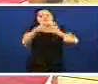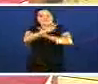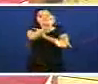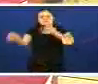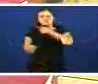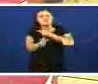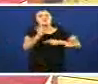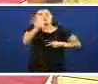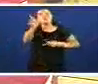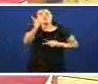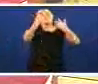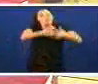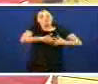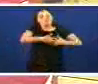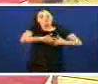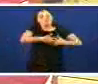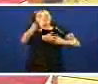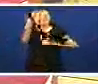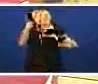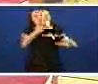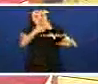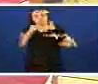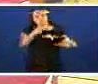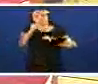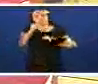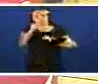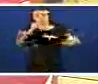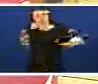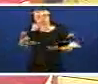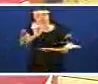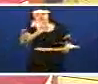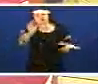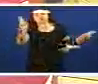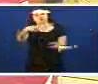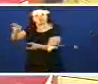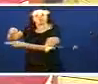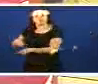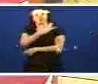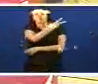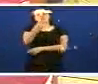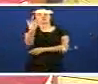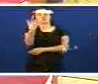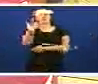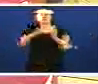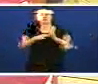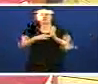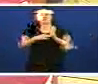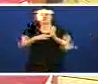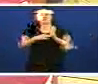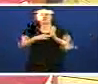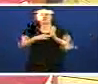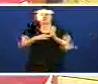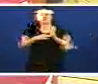caeu máis de 2 puntos que destruíronse no setor industrial máis de 55.000 empregos. O mesmo corre coas